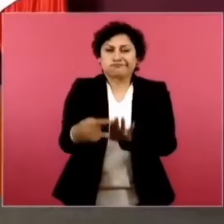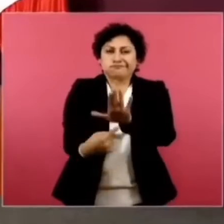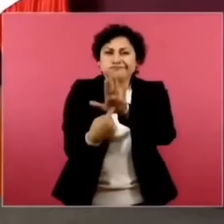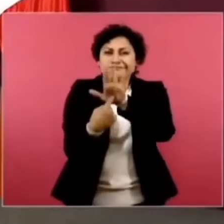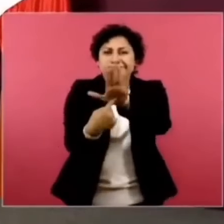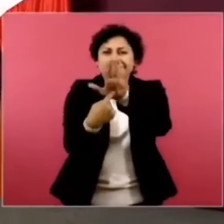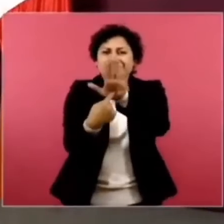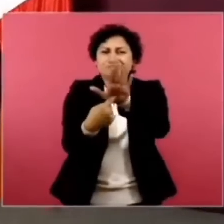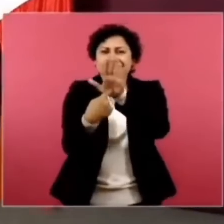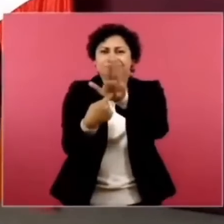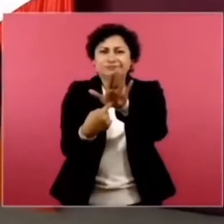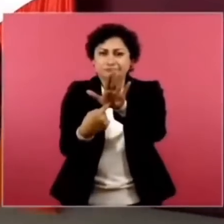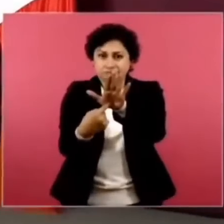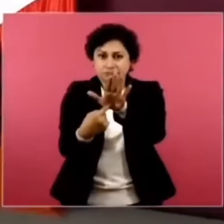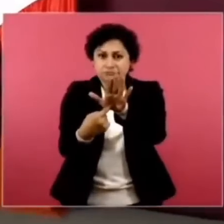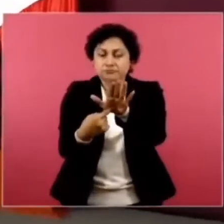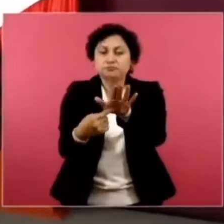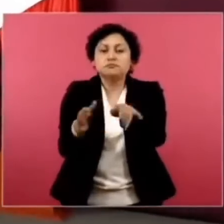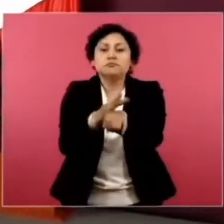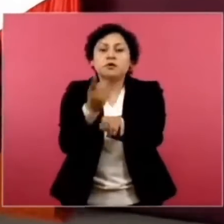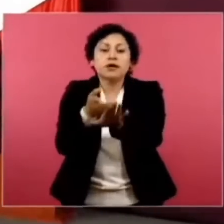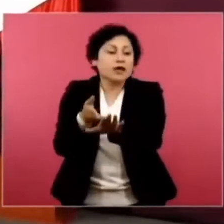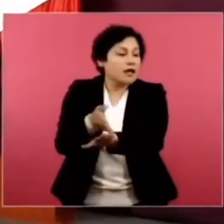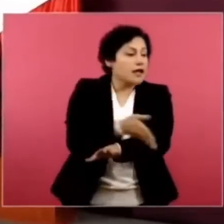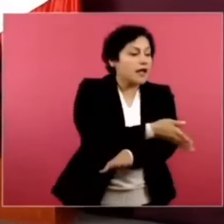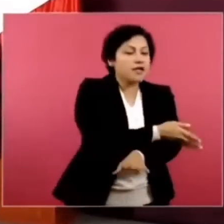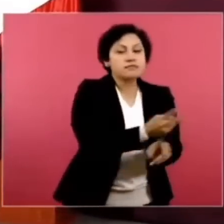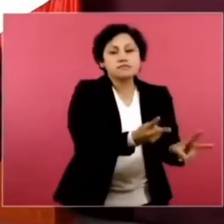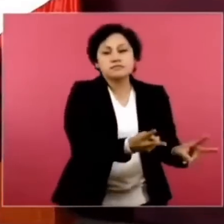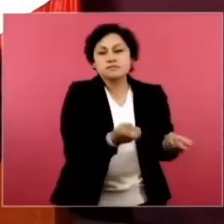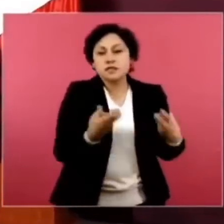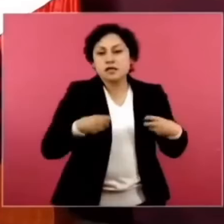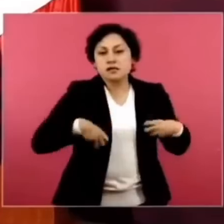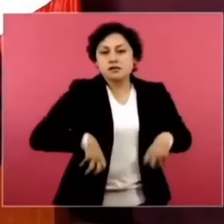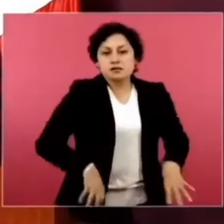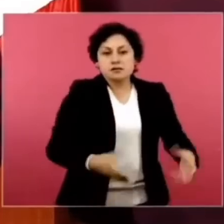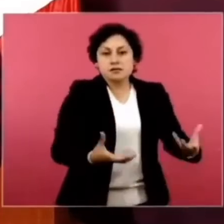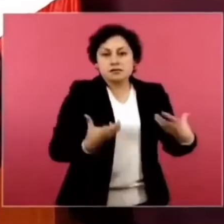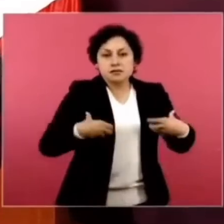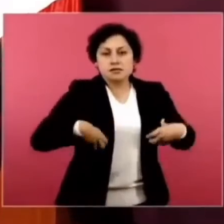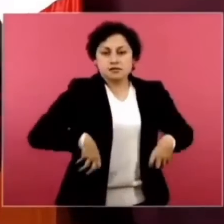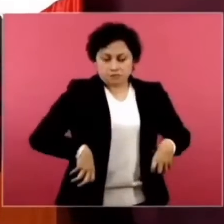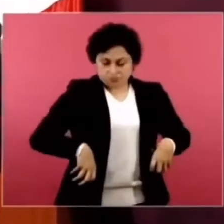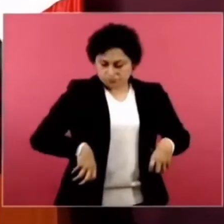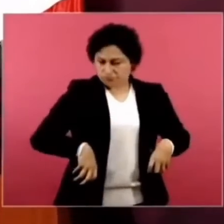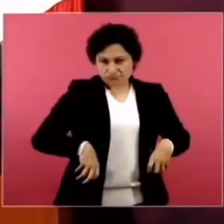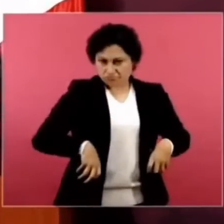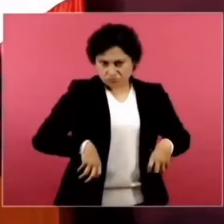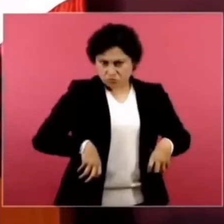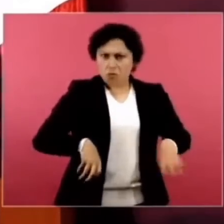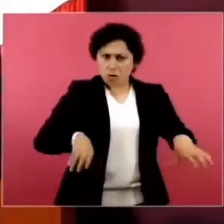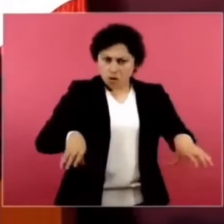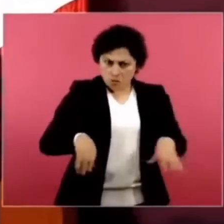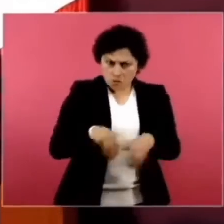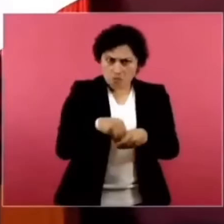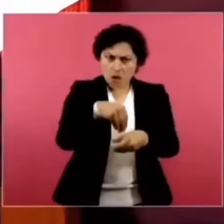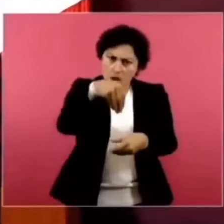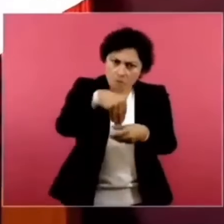todo lo robado, se ahorra y se le destina al